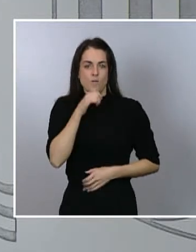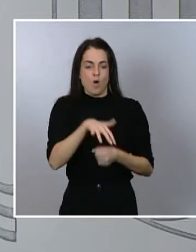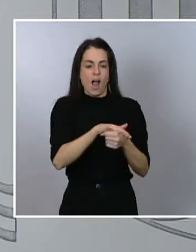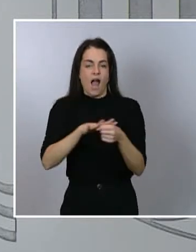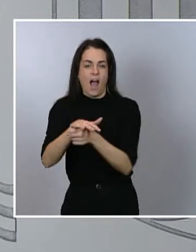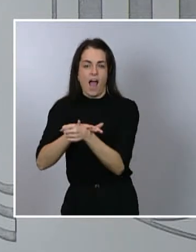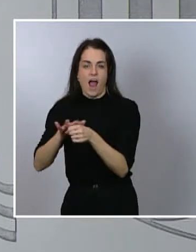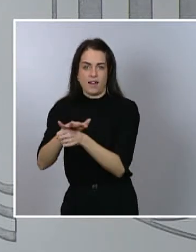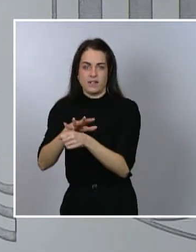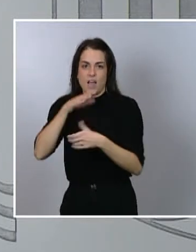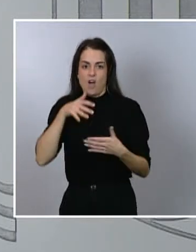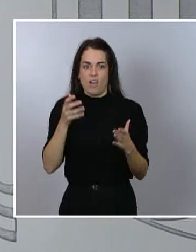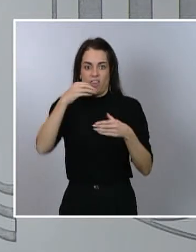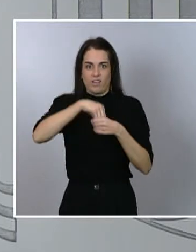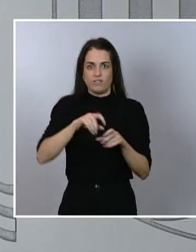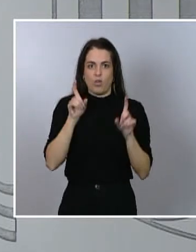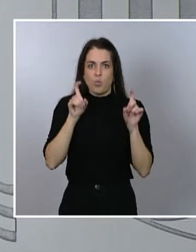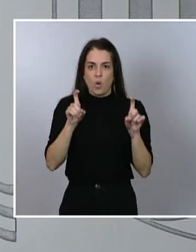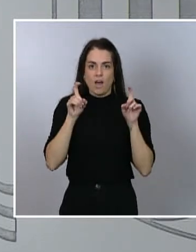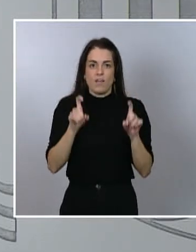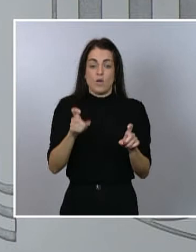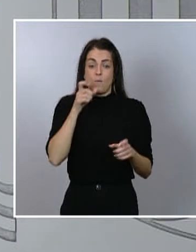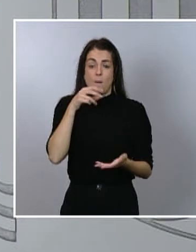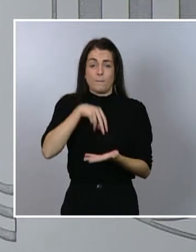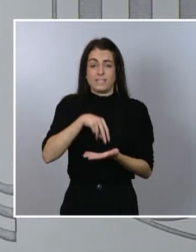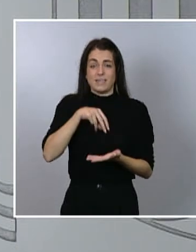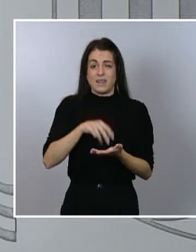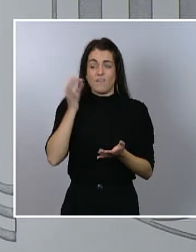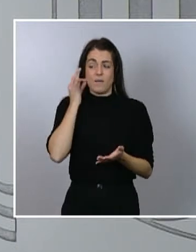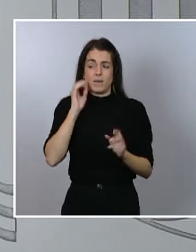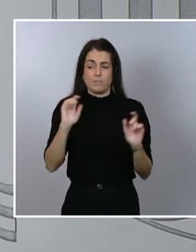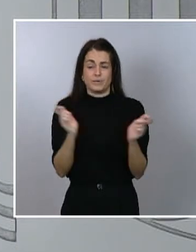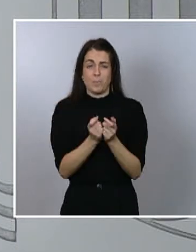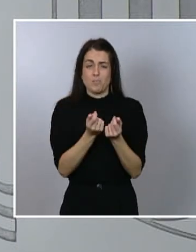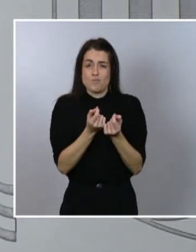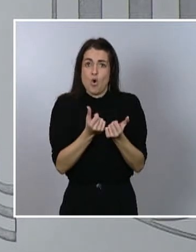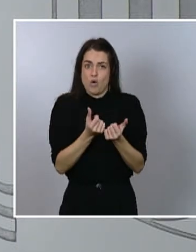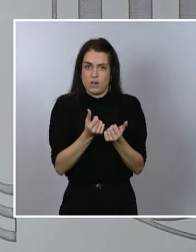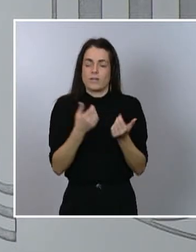cuentan con menor presencia femenina pero que, sin embargo, son las grandes apuestas del futuro.